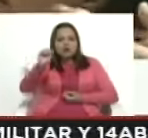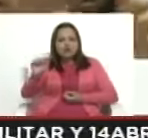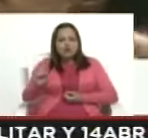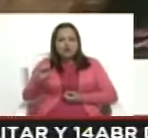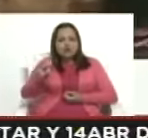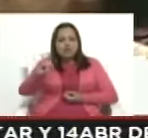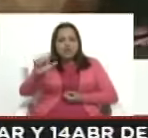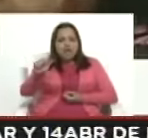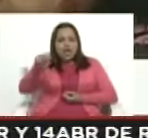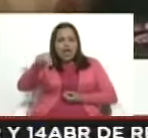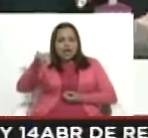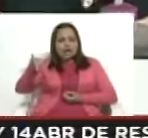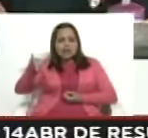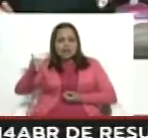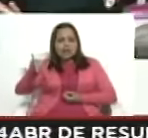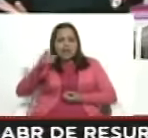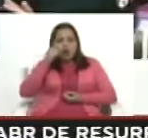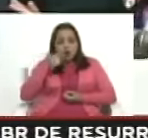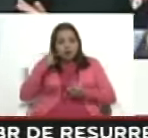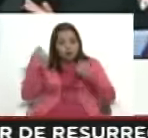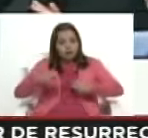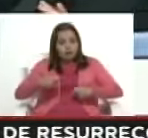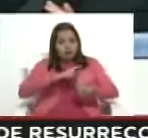Gran tipo.